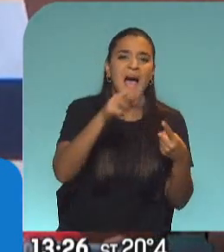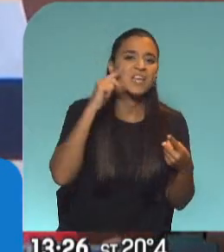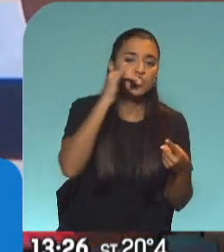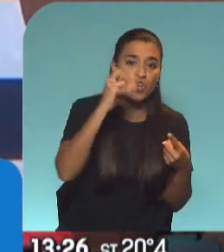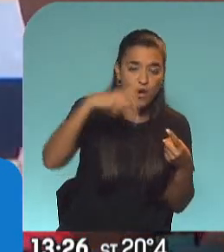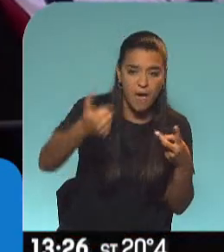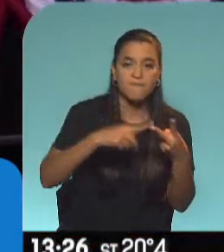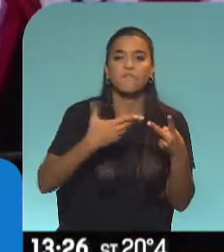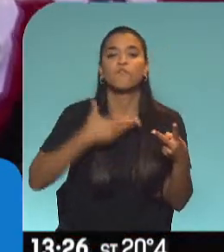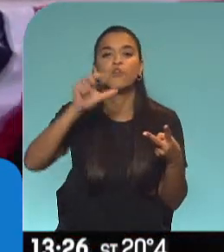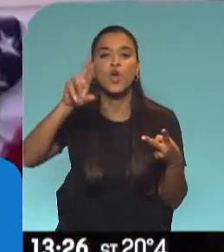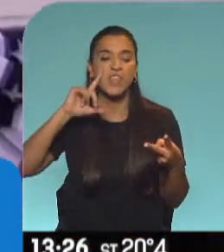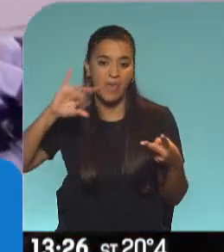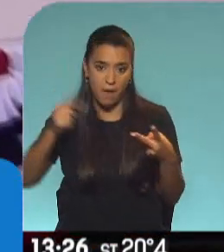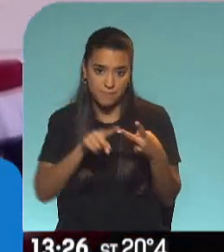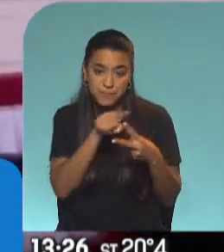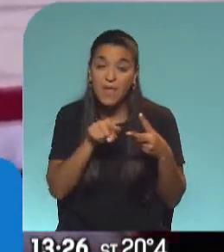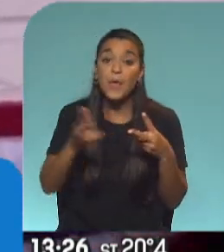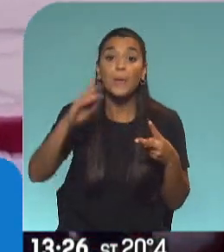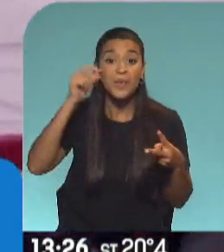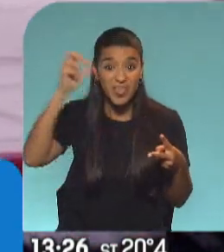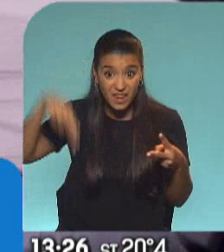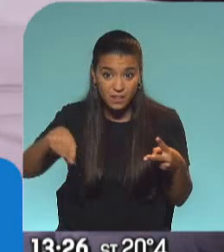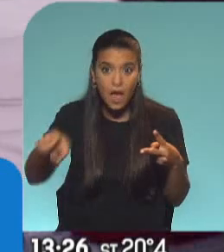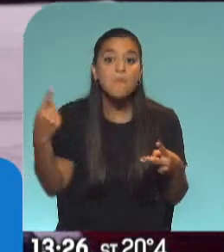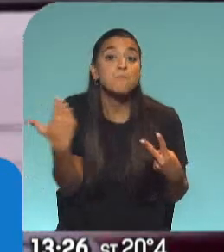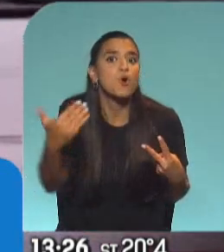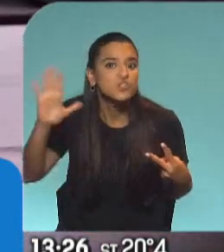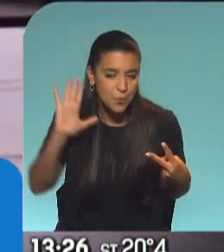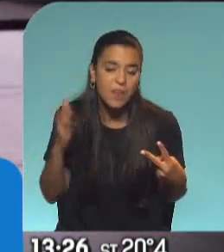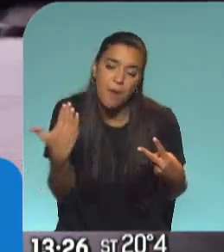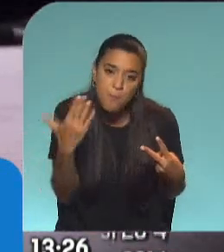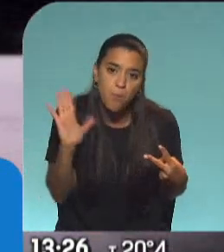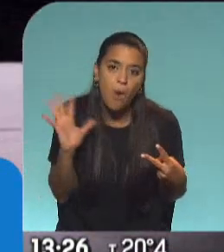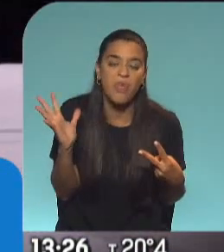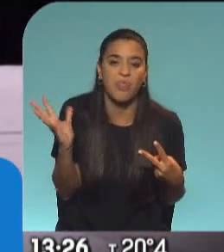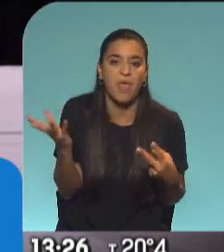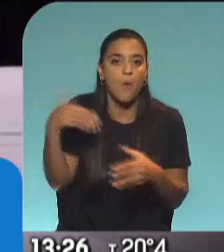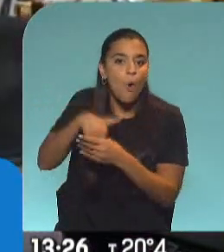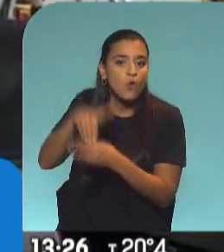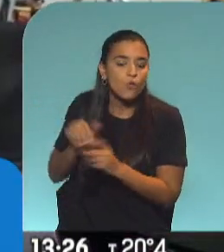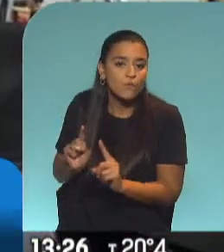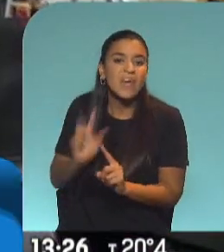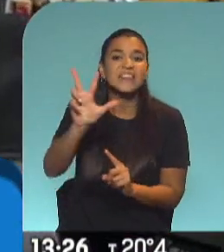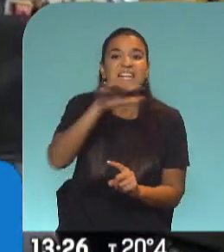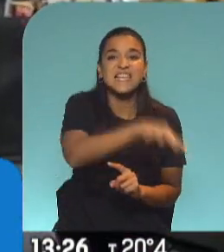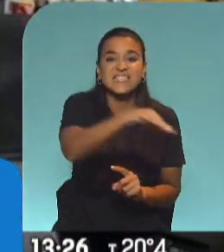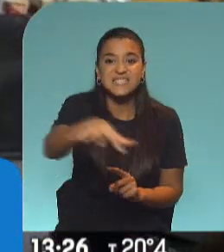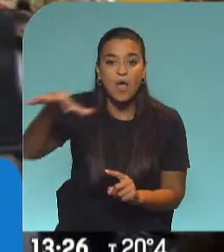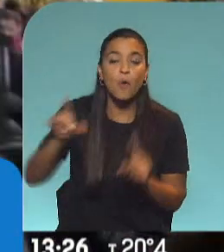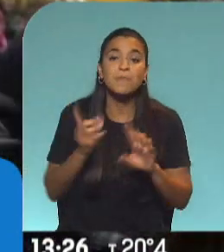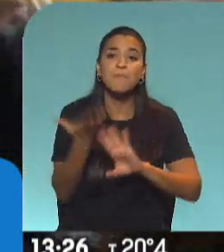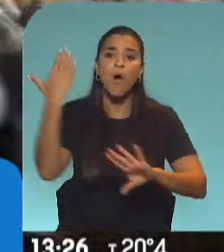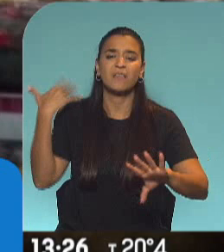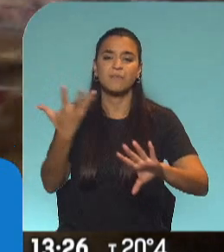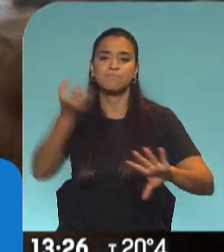y Florida, donde Biden esta vez tiene posibilidades y retener algunos de los 3 estados que le había arrebatado